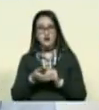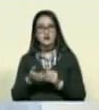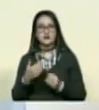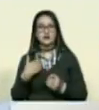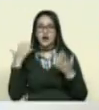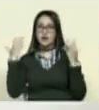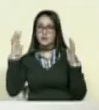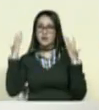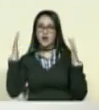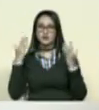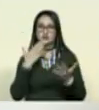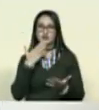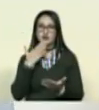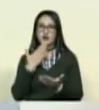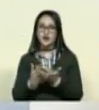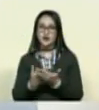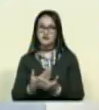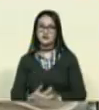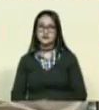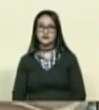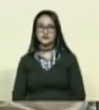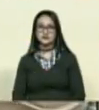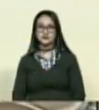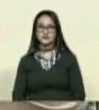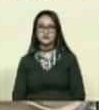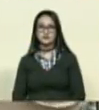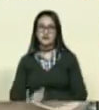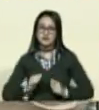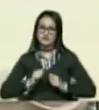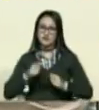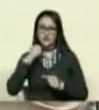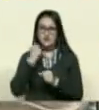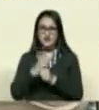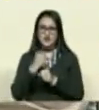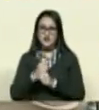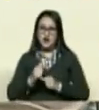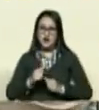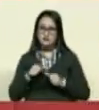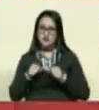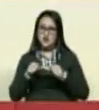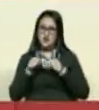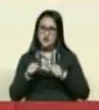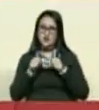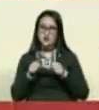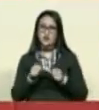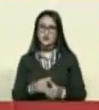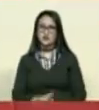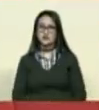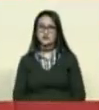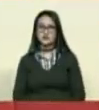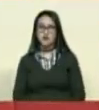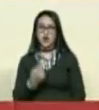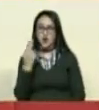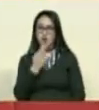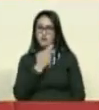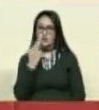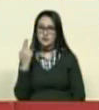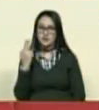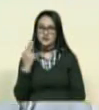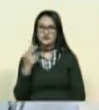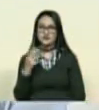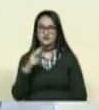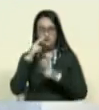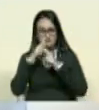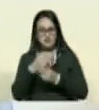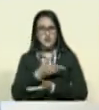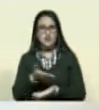demos un aplauso de agradecimiento por su entrega, su trabajo permanente, su compromiso, su